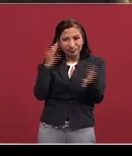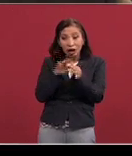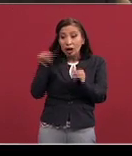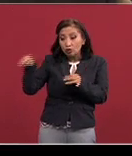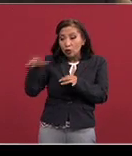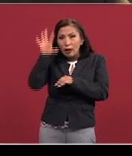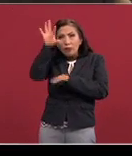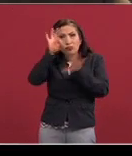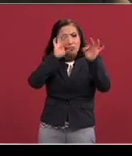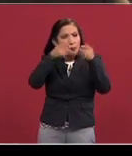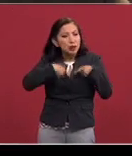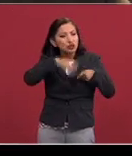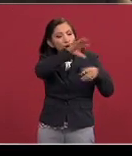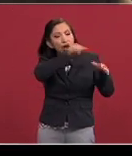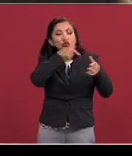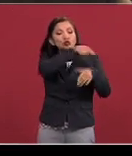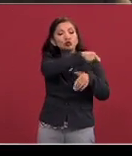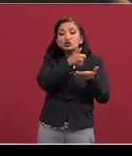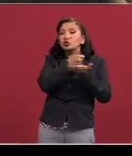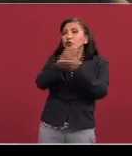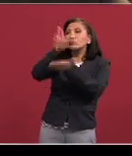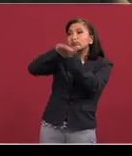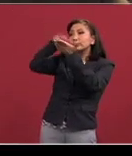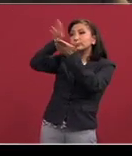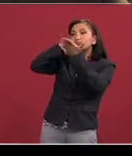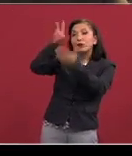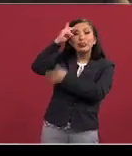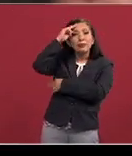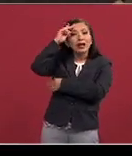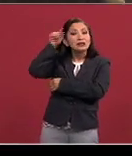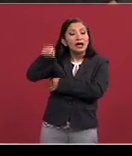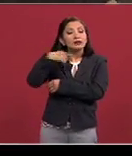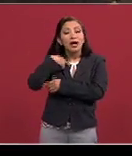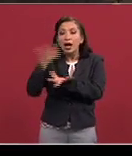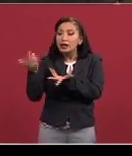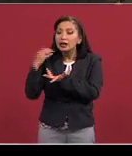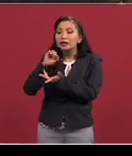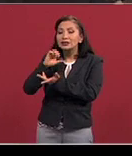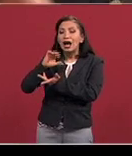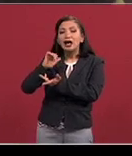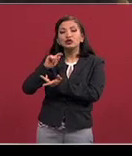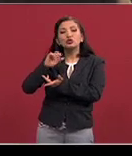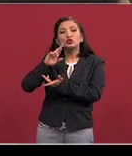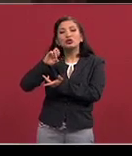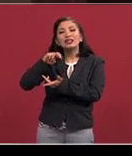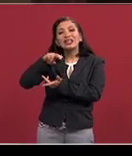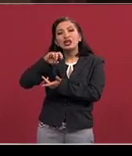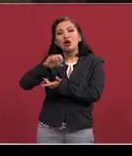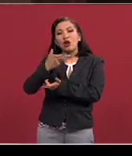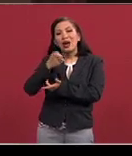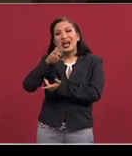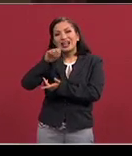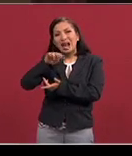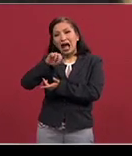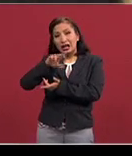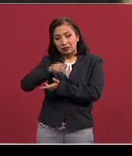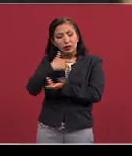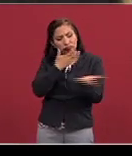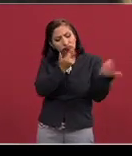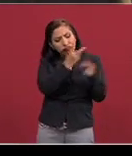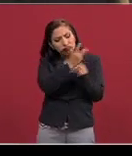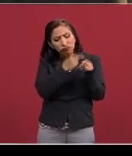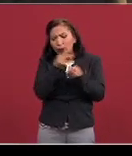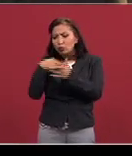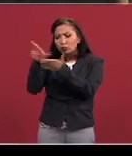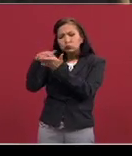empieza a seleccionar los artistas que van a ser los muralistas del Palacio de Bellas Artes. Empieza con Saturnino Herrán, que es otro artista patrimonial de México,